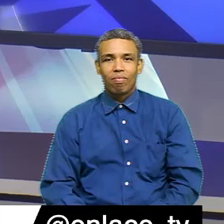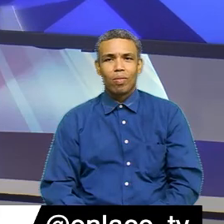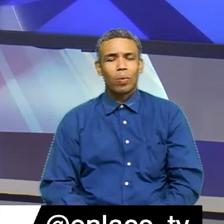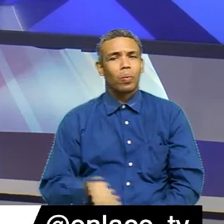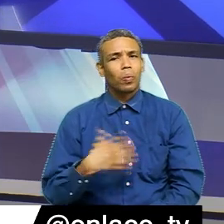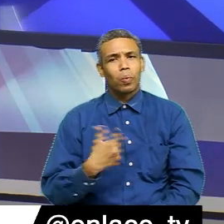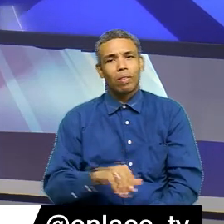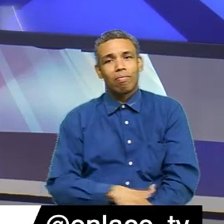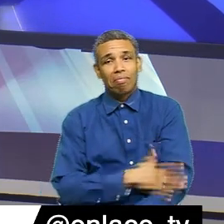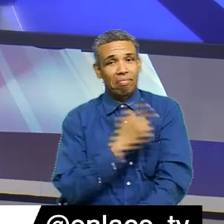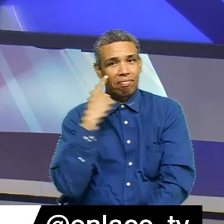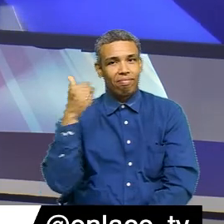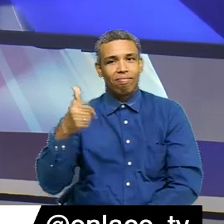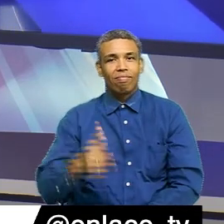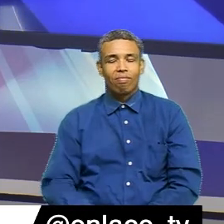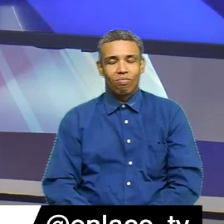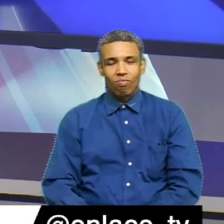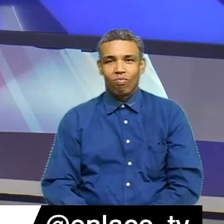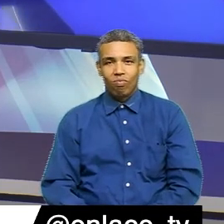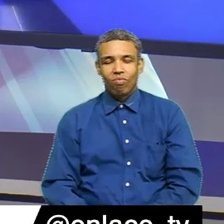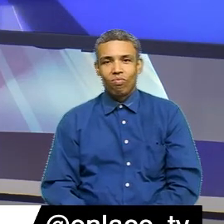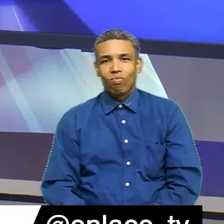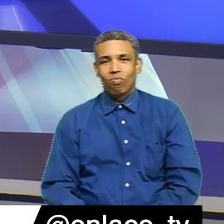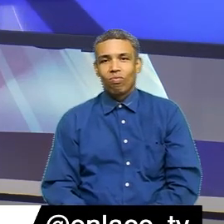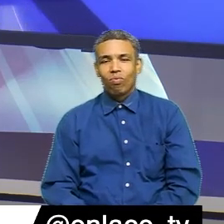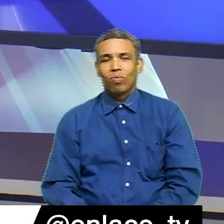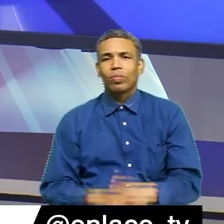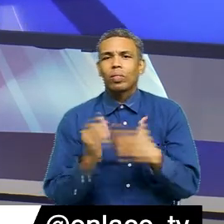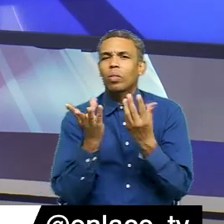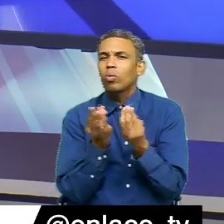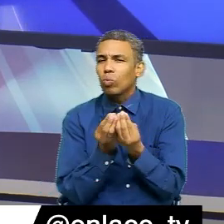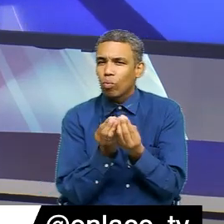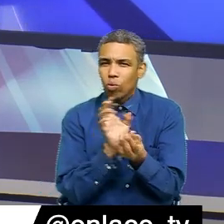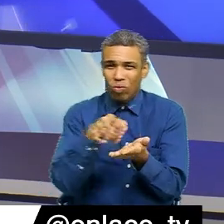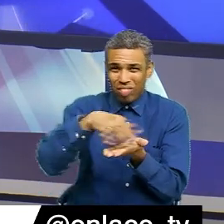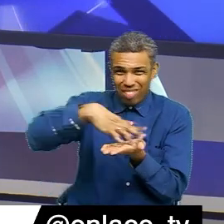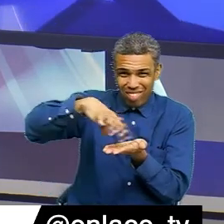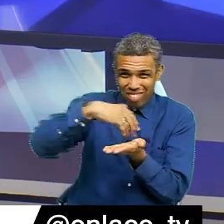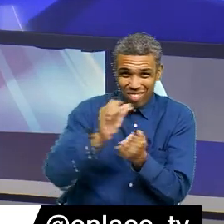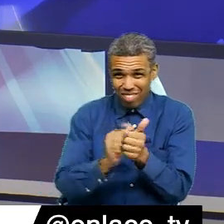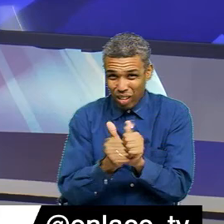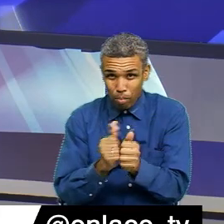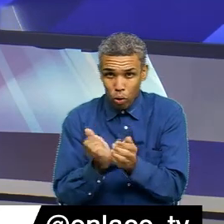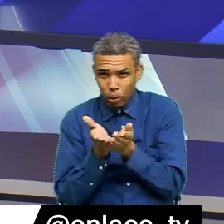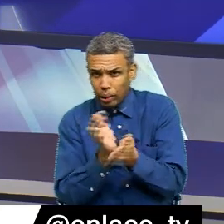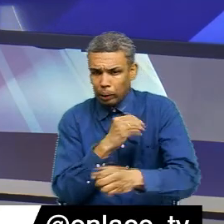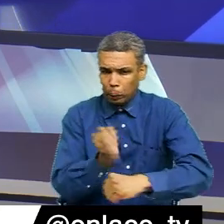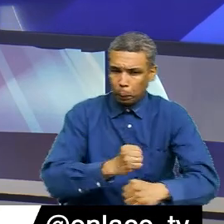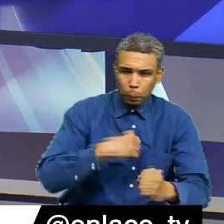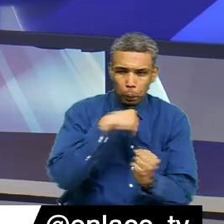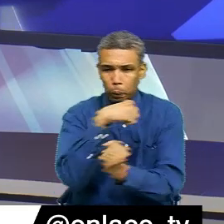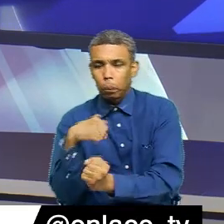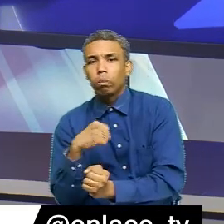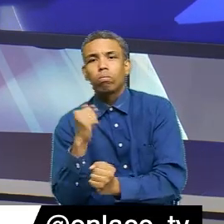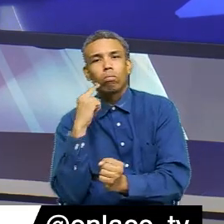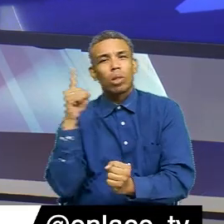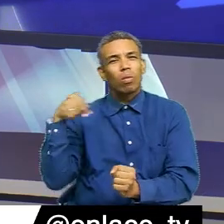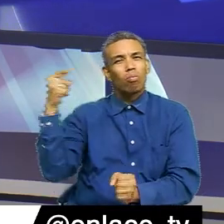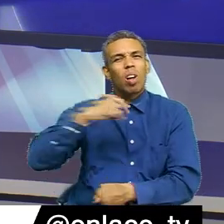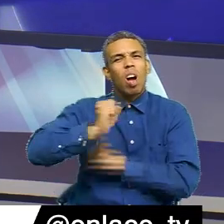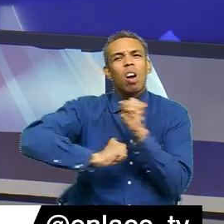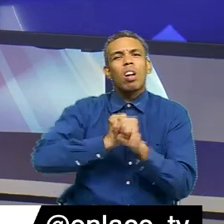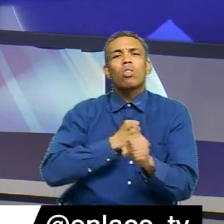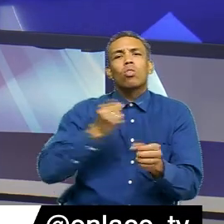Espectacular mi momento. Selección Santander de canotaje se prepara con miras a clasificar en los Juegos Suramericanos de la Juventud 2017.